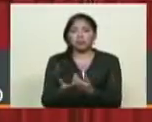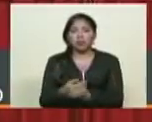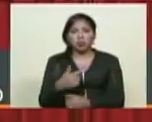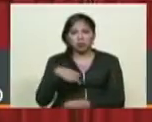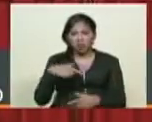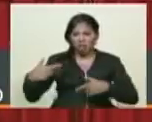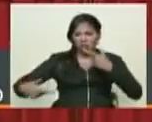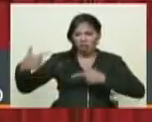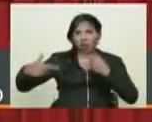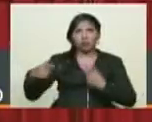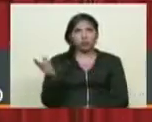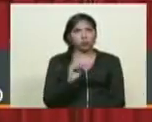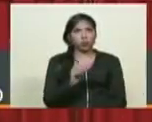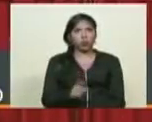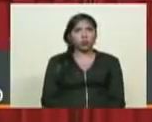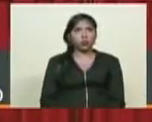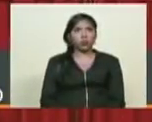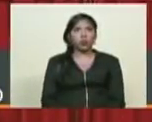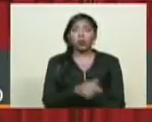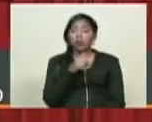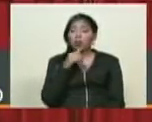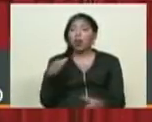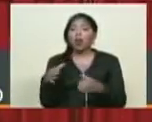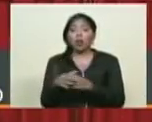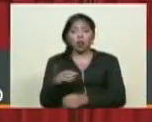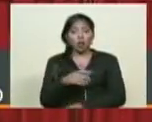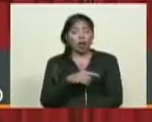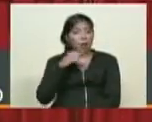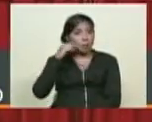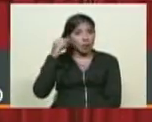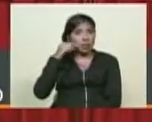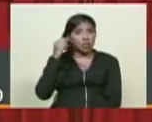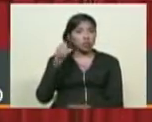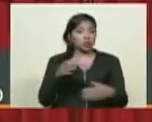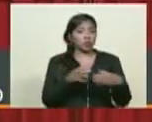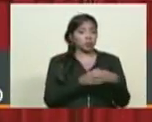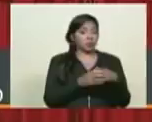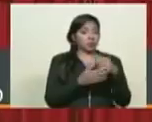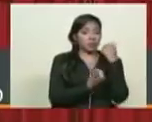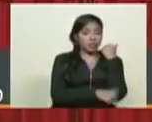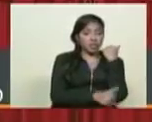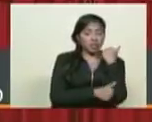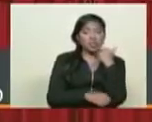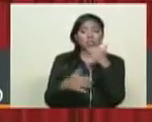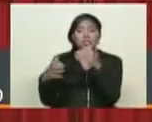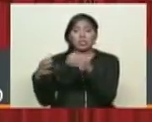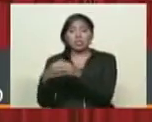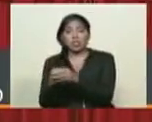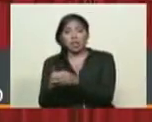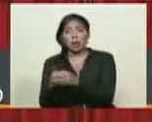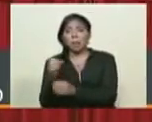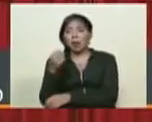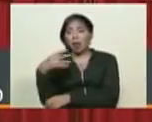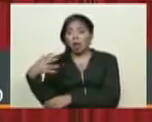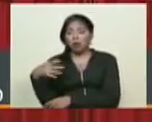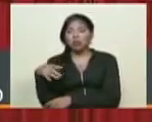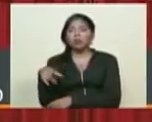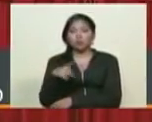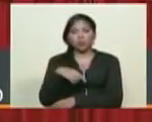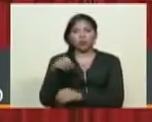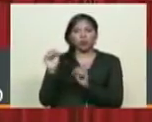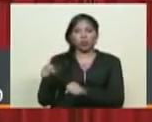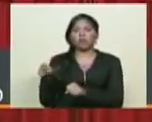nadie. ¿Sabe con quién vamos a pelear? Con los amarillos, con los blancos, con los anaranjados, con los aguaitos, con los fascistas, con eso sí.